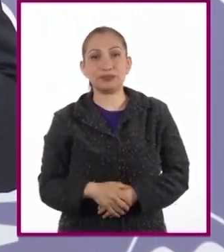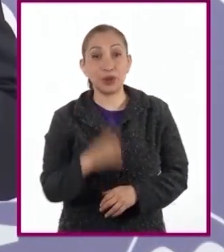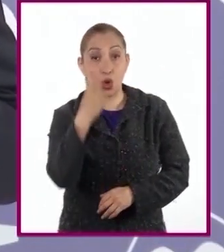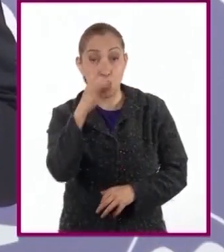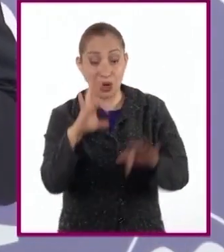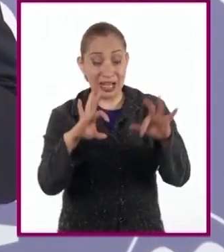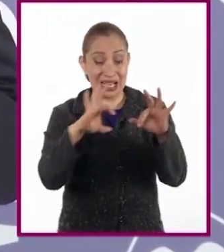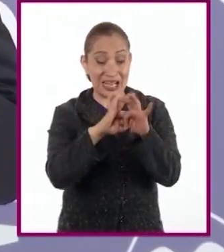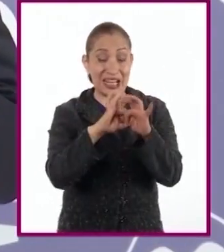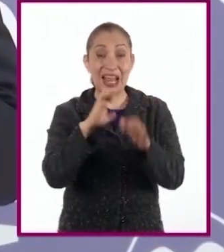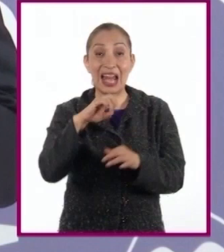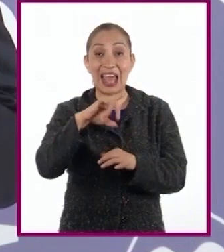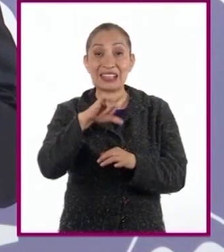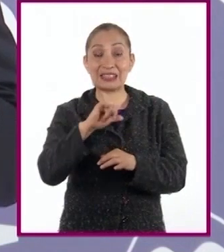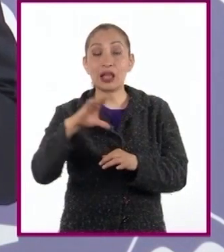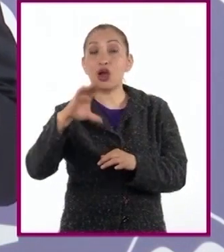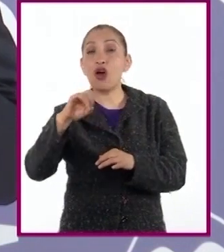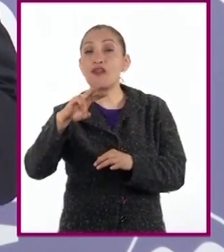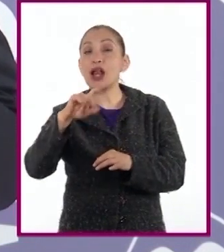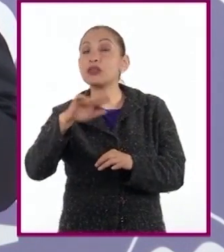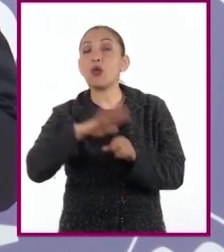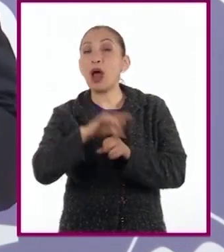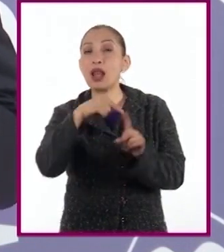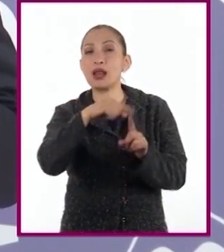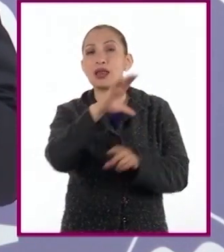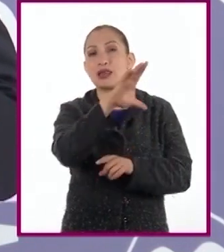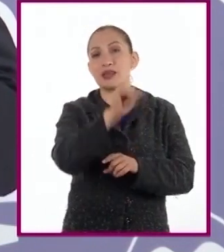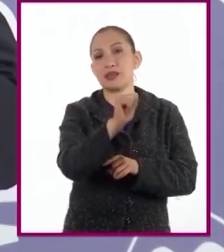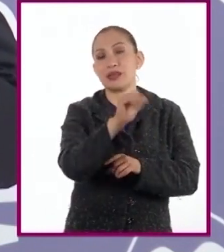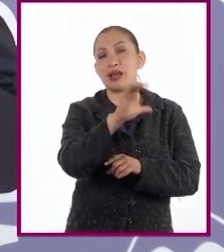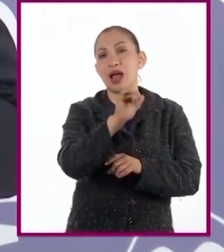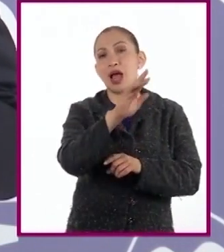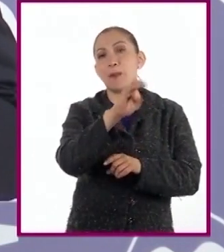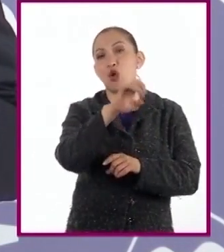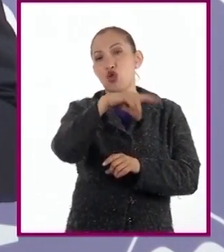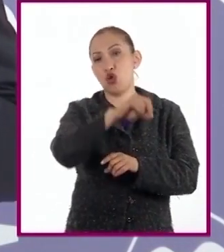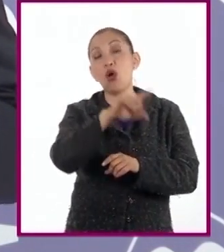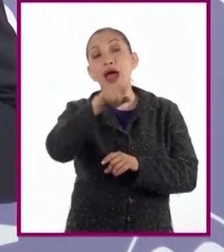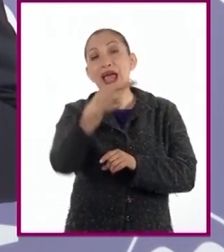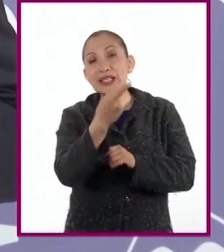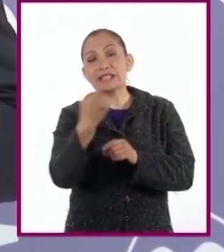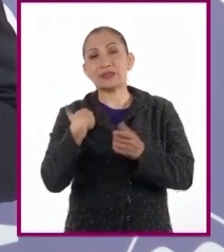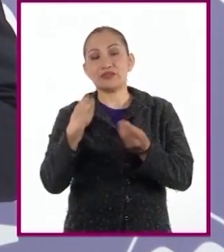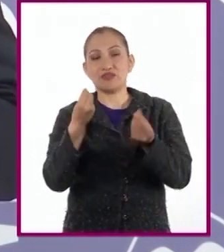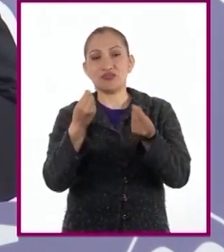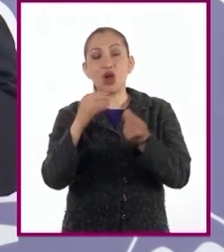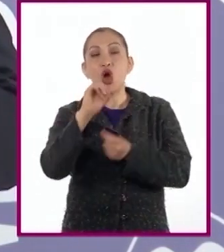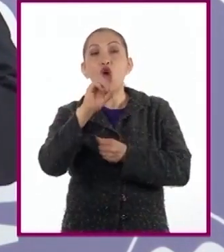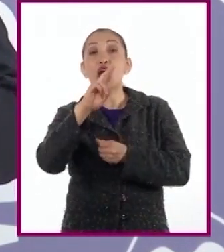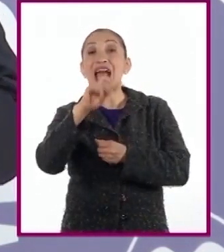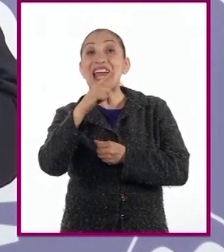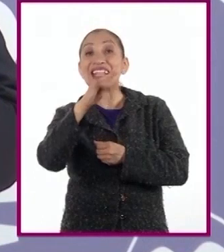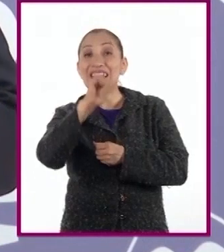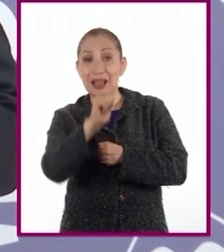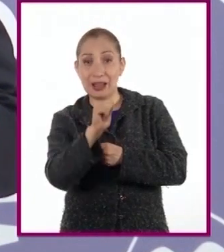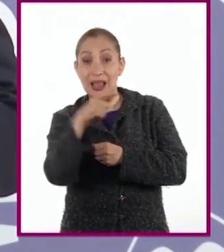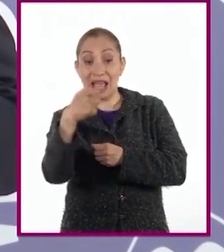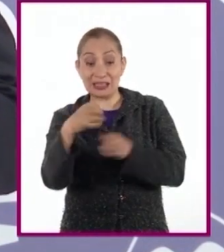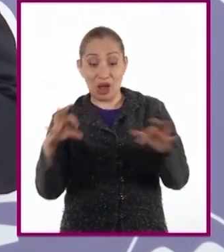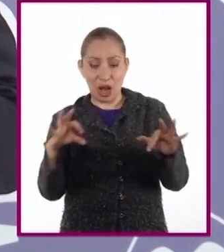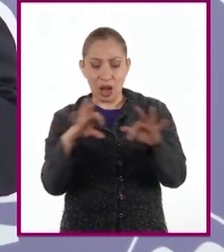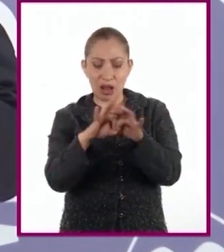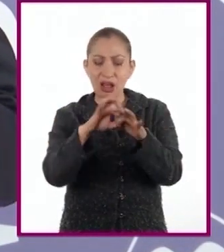enlaces covalentes que más destaca es el carbono, pues constituye la materia orgánica. La importancia de estos